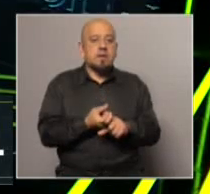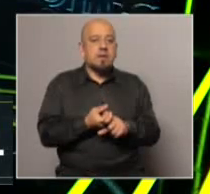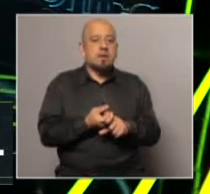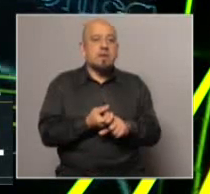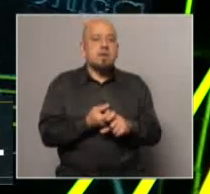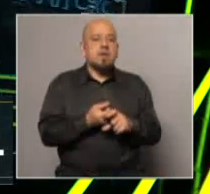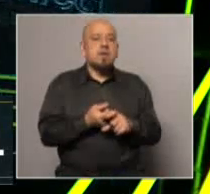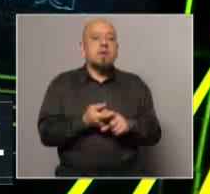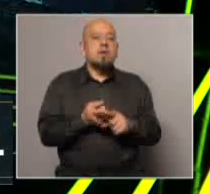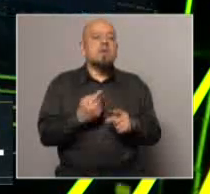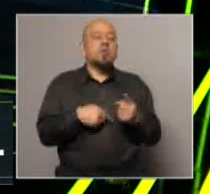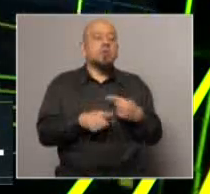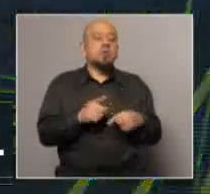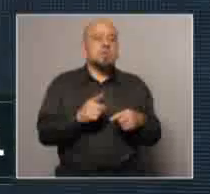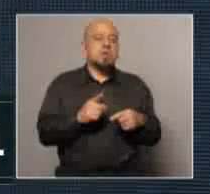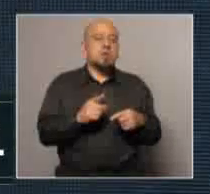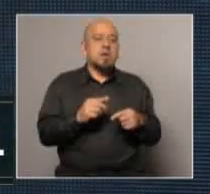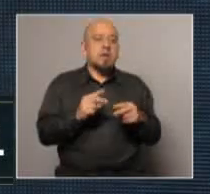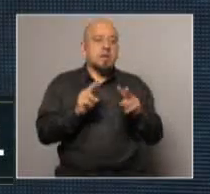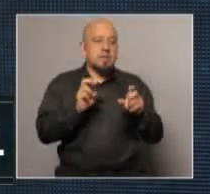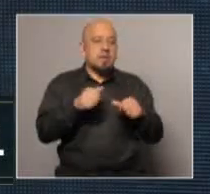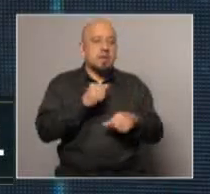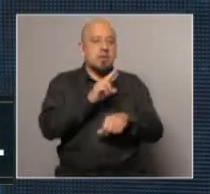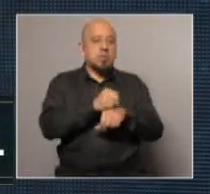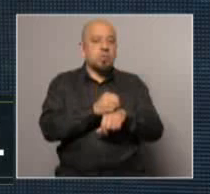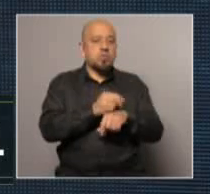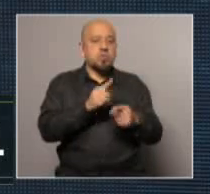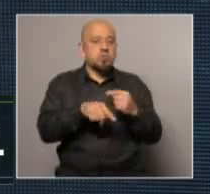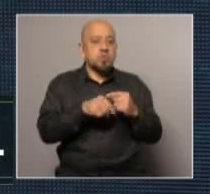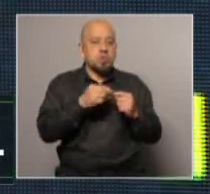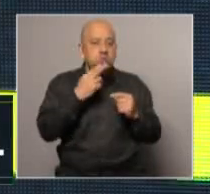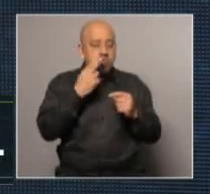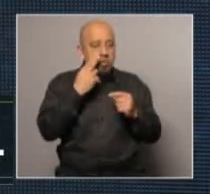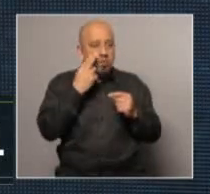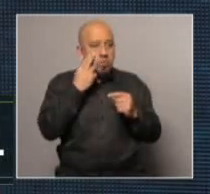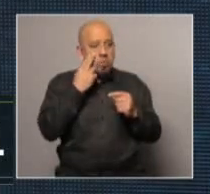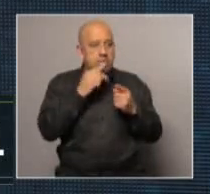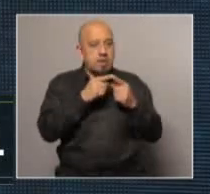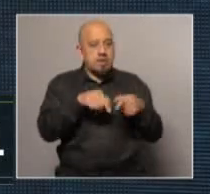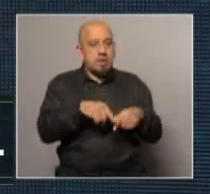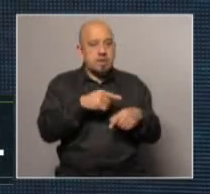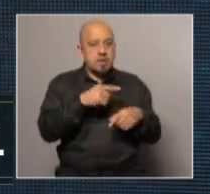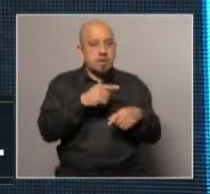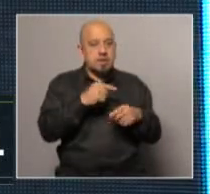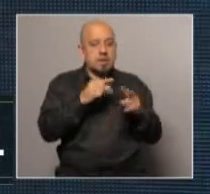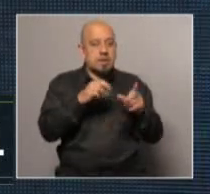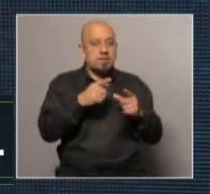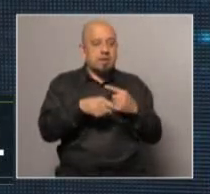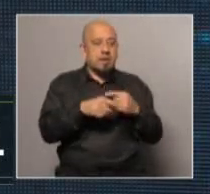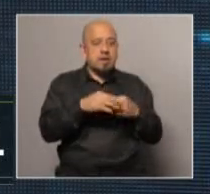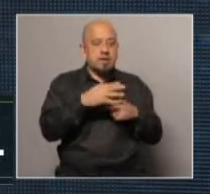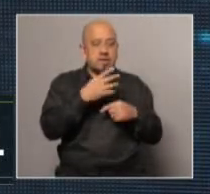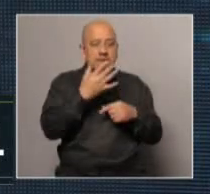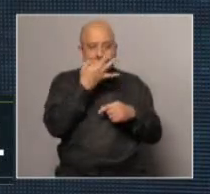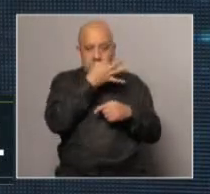yo quiero decir es que el uso de sustancias problemáticos tiene otras causas que no están en la sustancia. Hay muchas